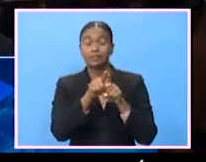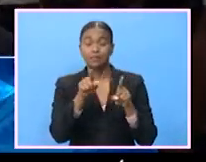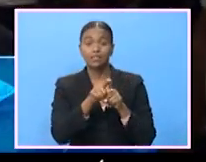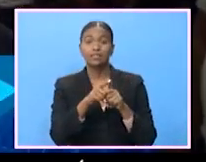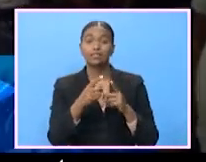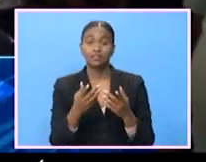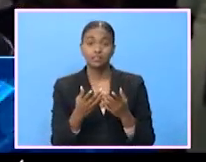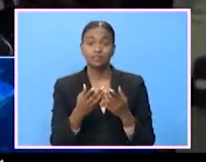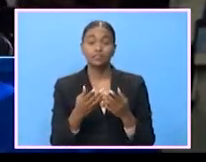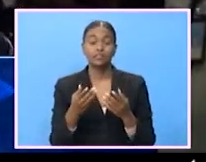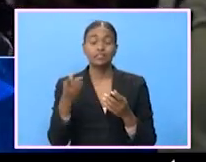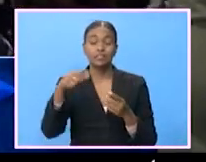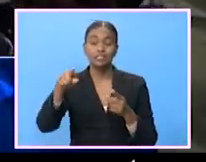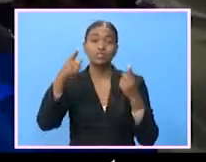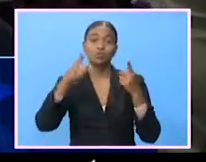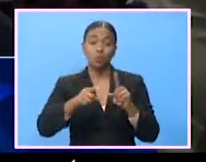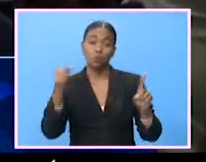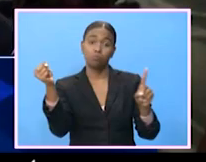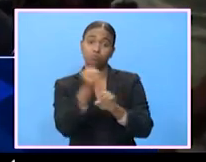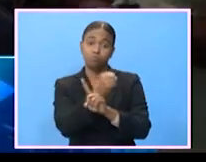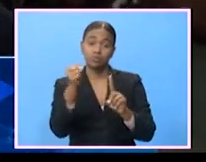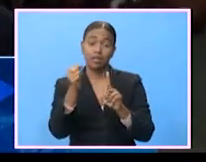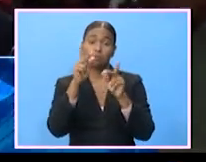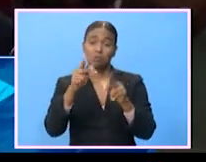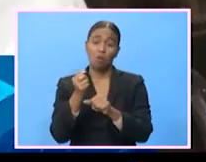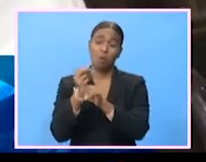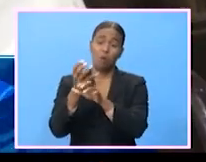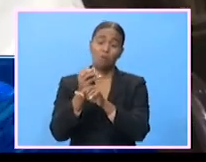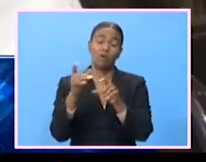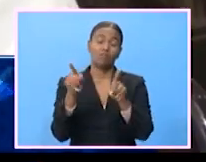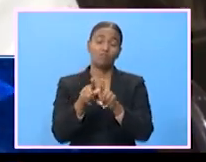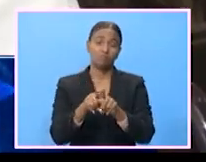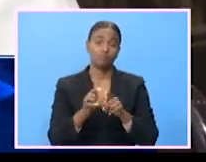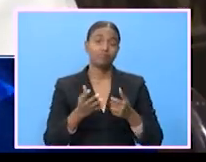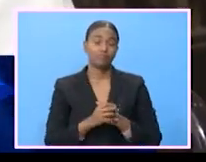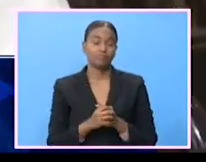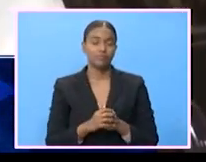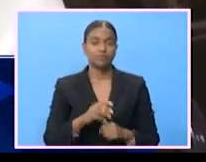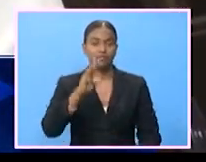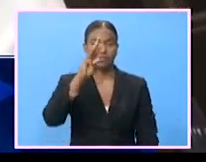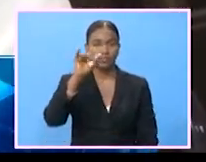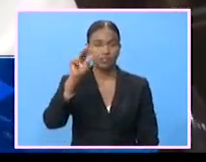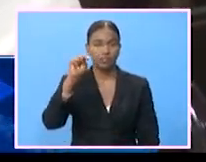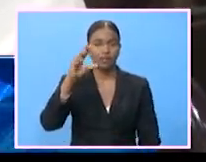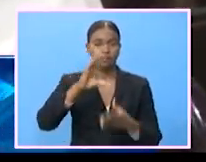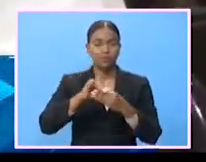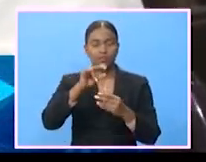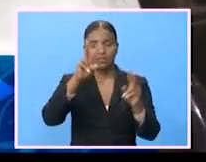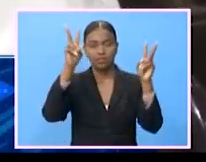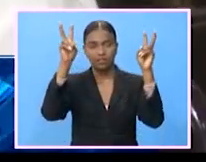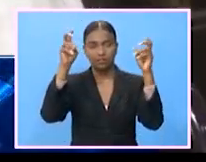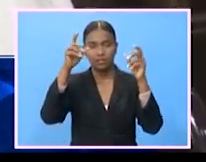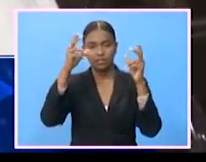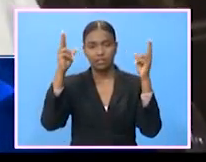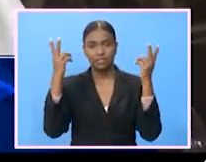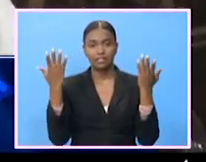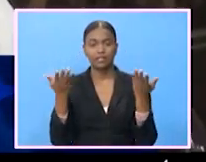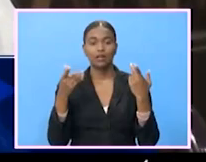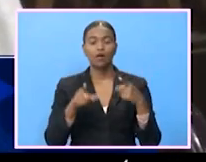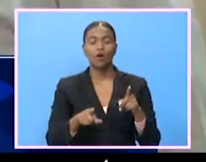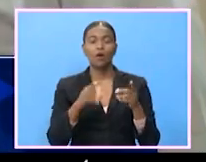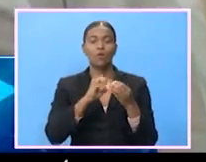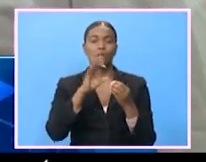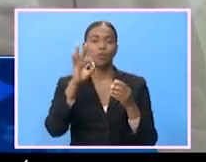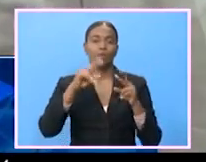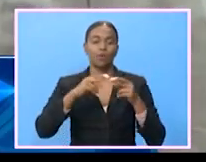ellos generan violencia, abordan a la gente con mucha violencia. William Charpentier pues habló del tema en el marco de la realización del